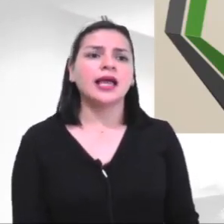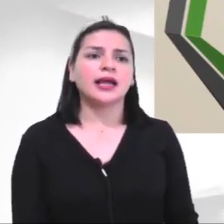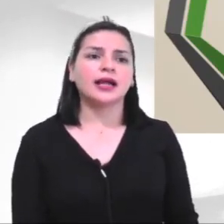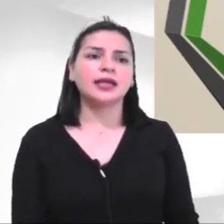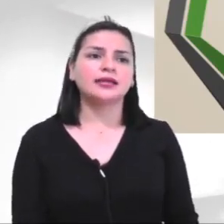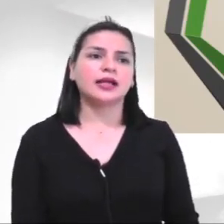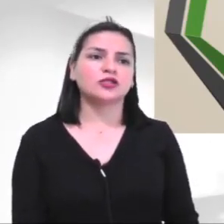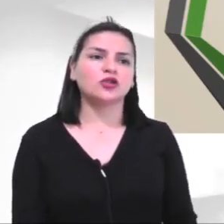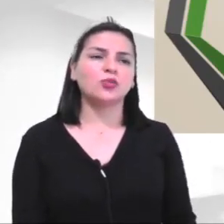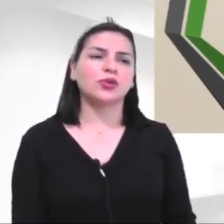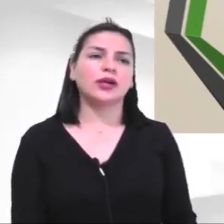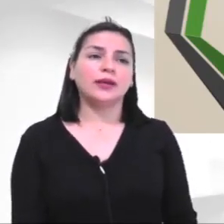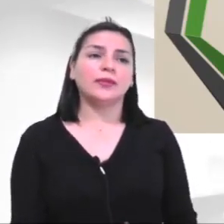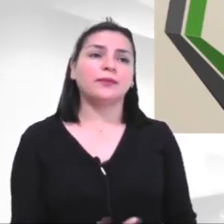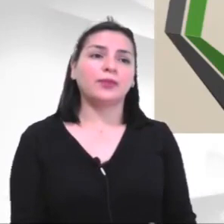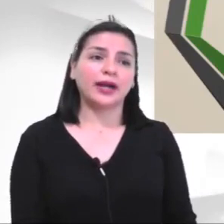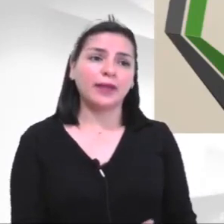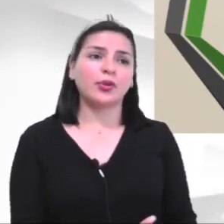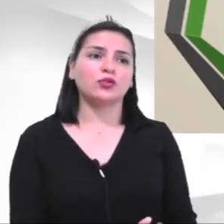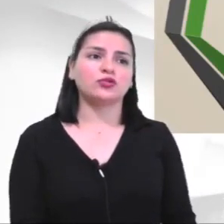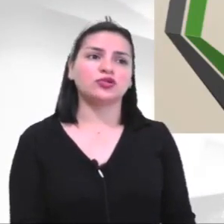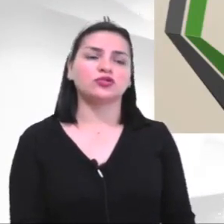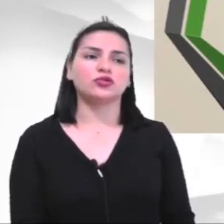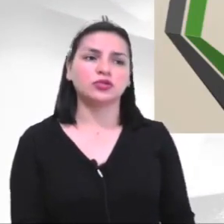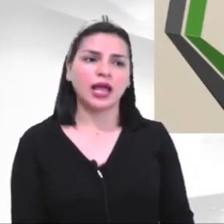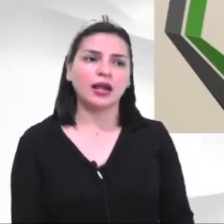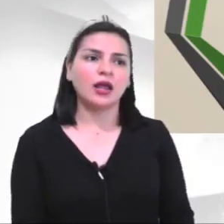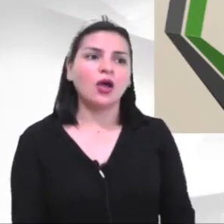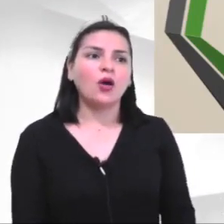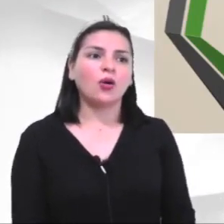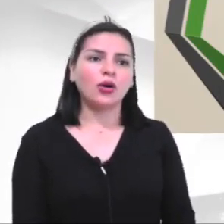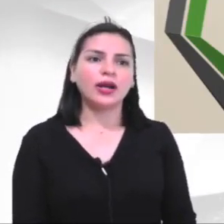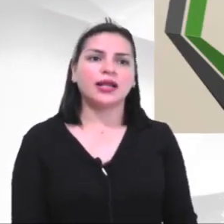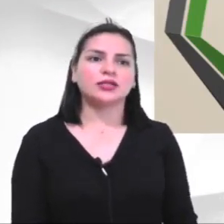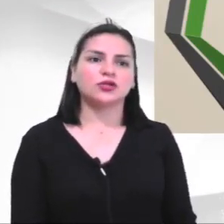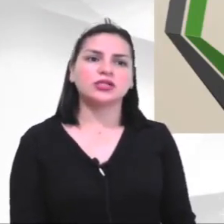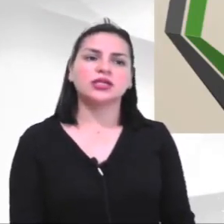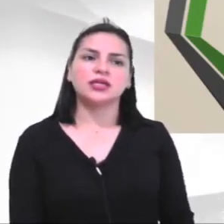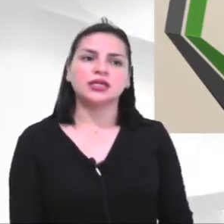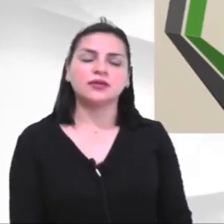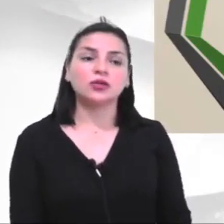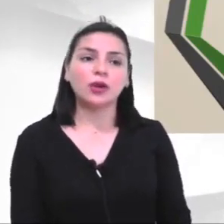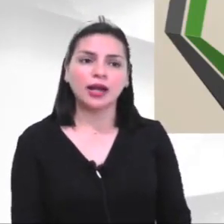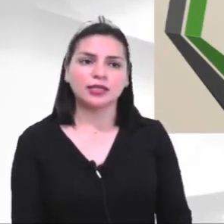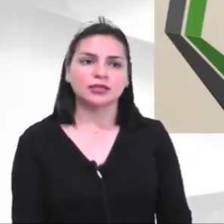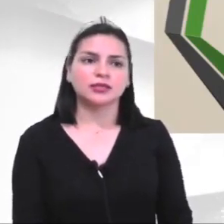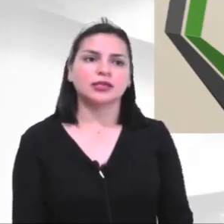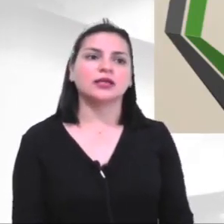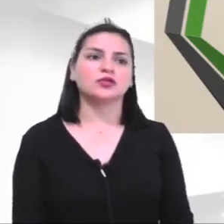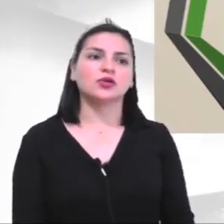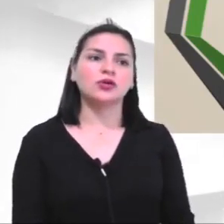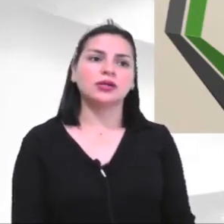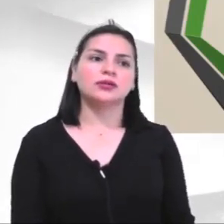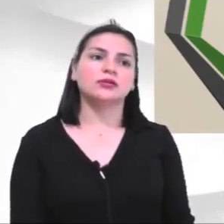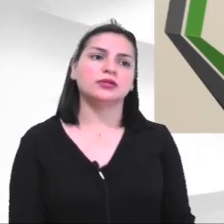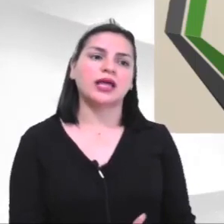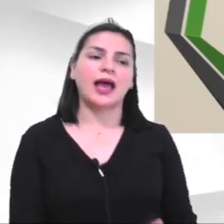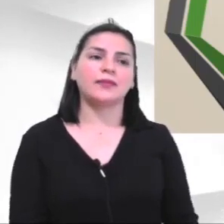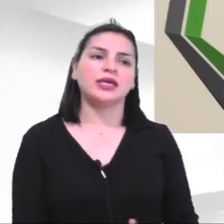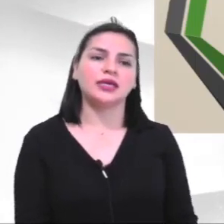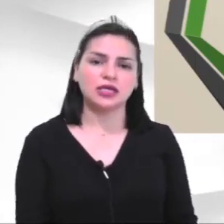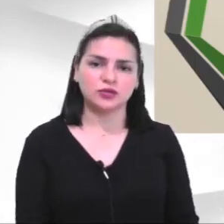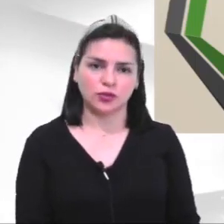riquezas, reiteración por reproducción social o relaciones individuales, que son